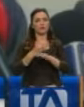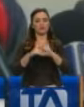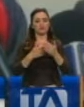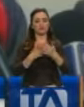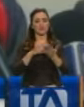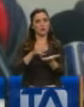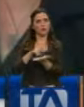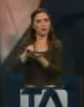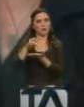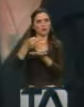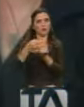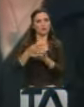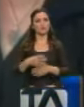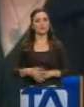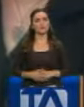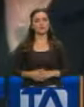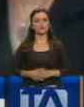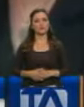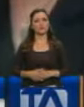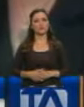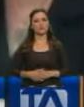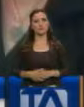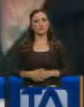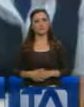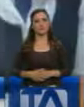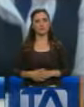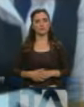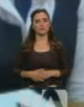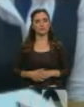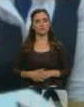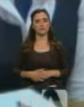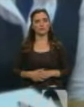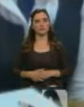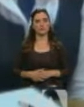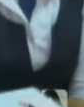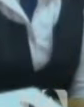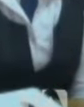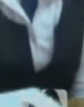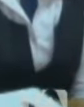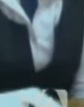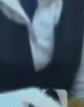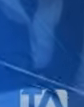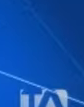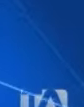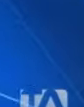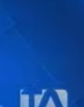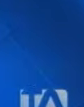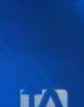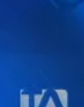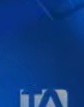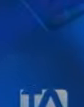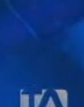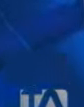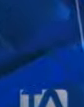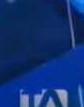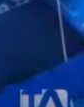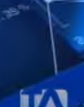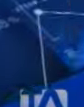del aeropuerto de Cotopaxi. En Cotopaxi, Juan Pablo Toro, 24 horas.